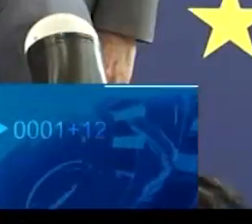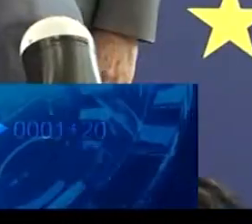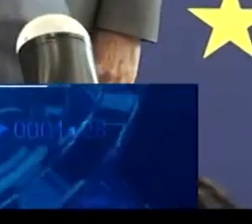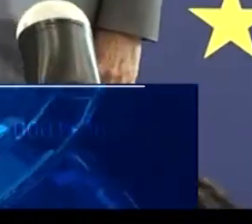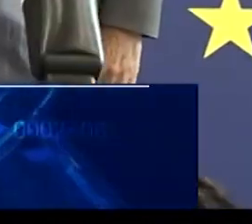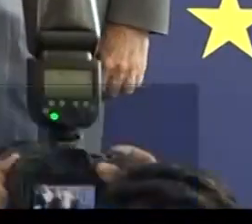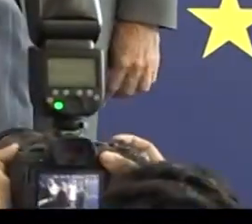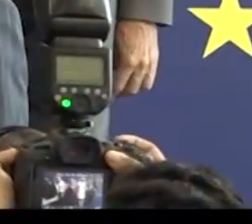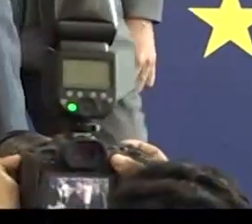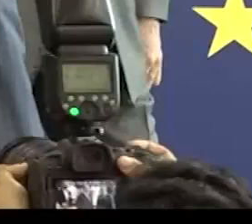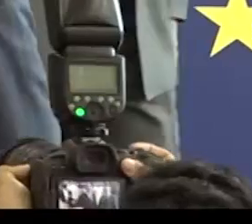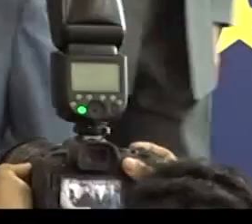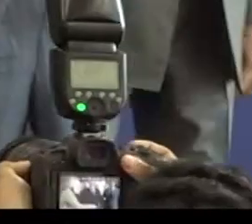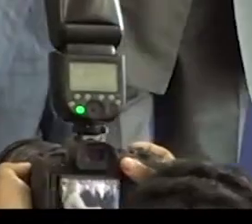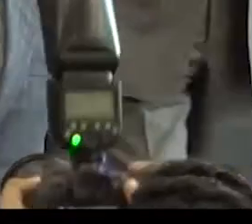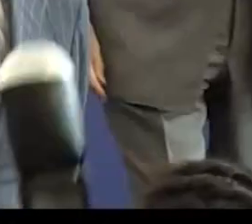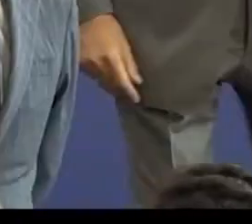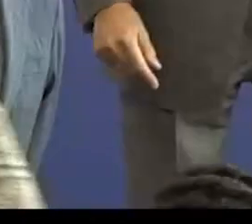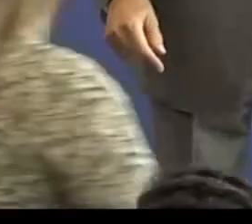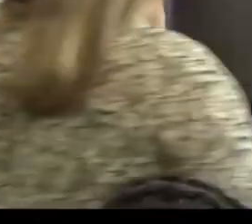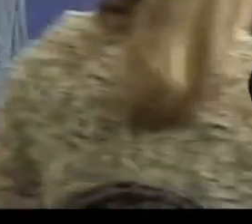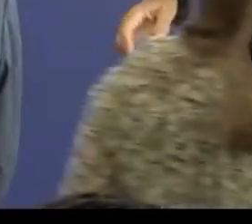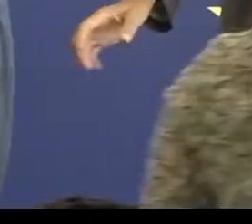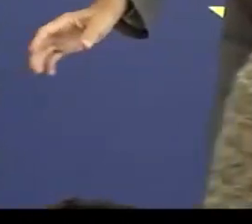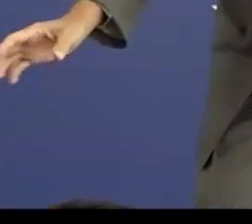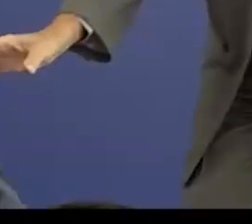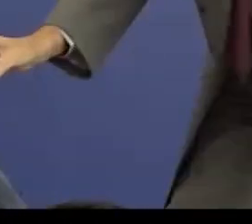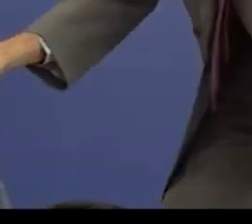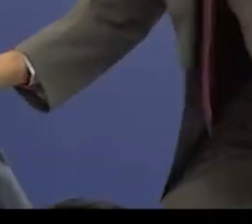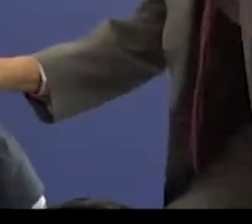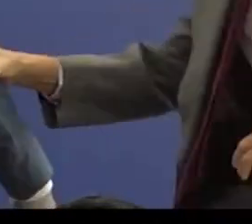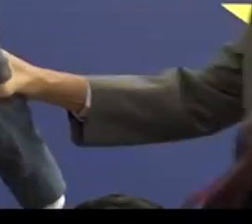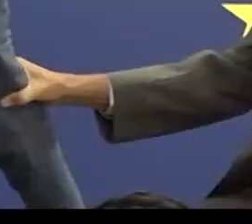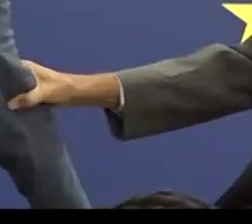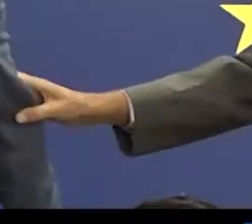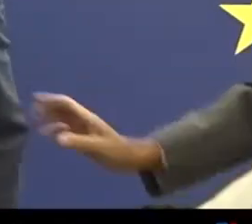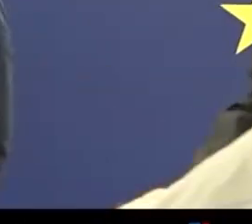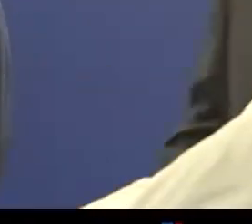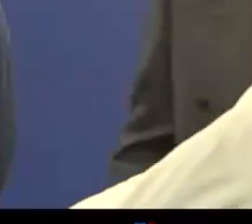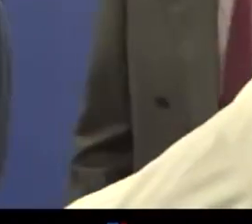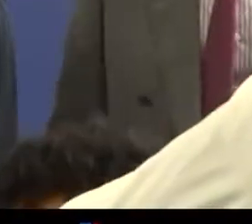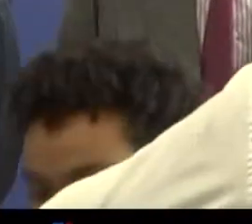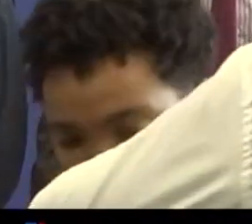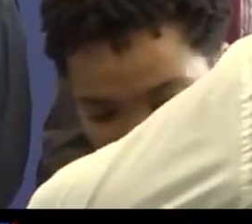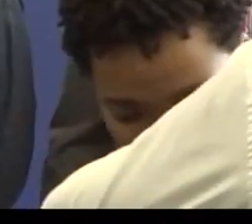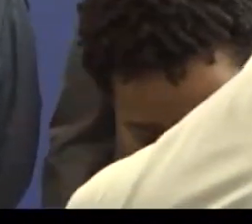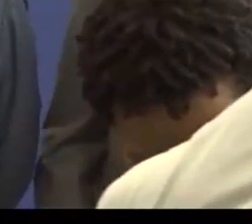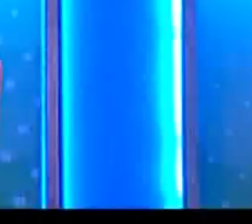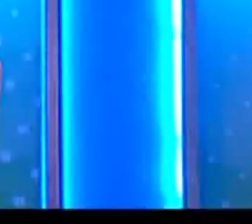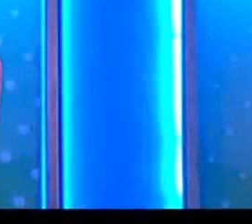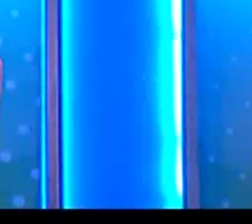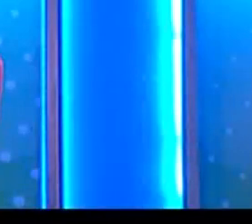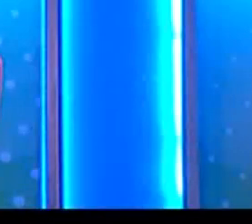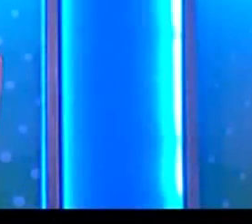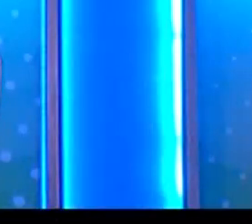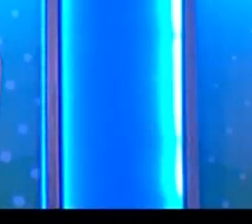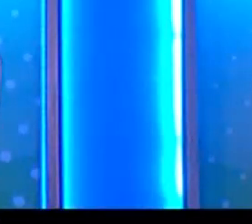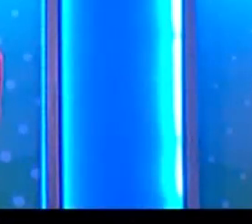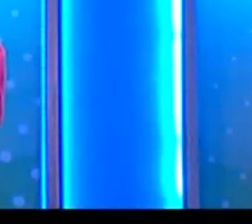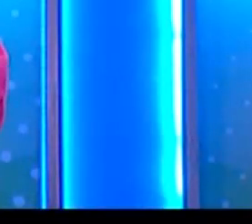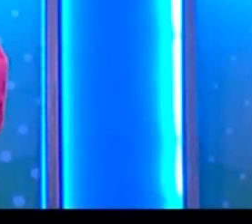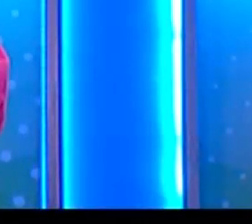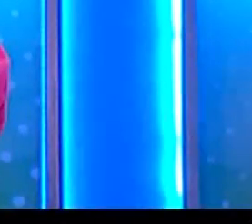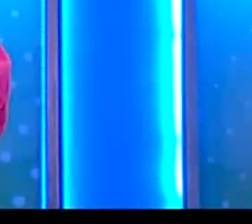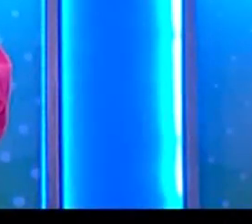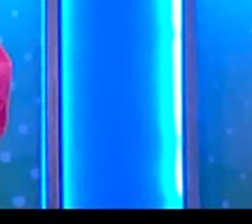Abinader el 16 de agosto del 2020. Para 4RD Noticias, Águeda Solano. Señores,